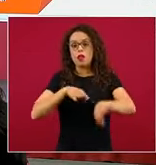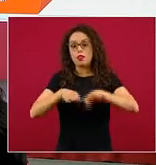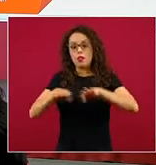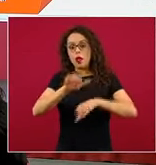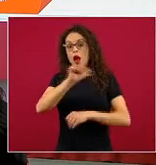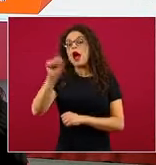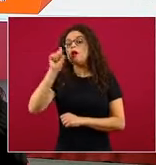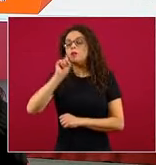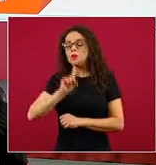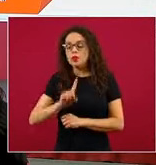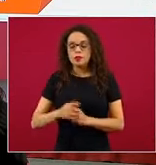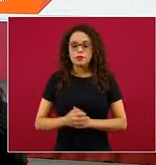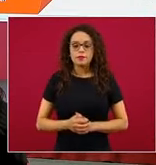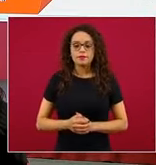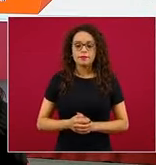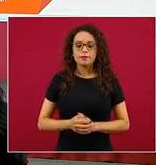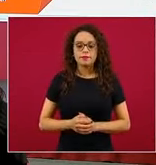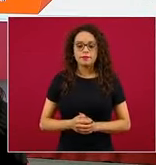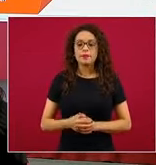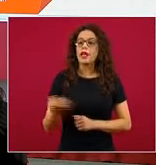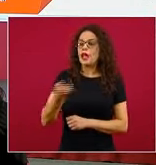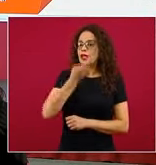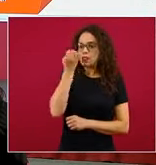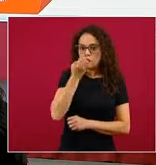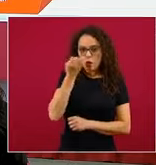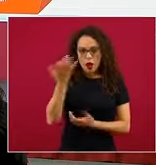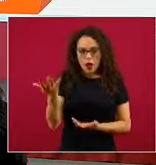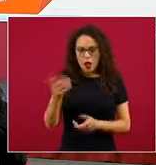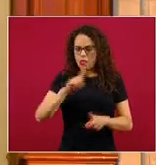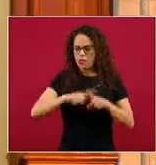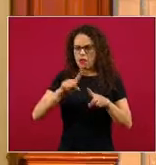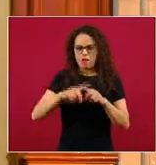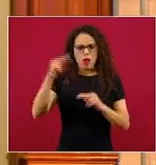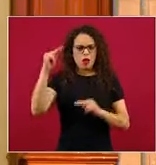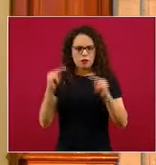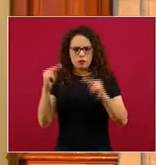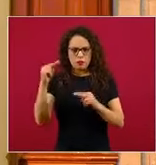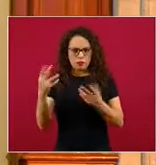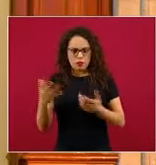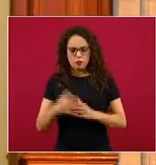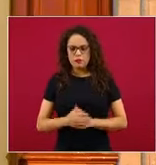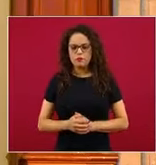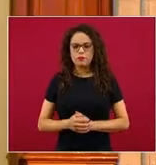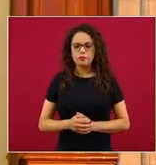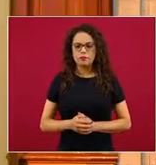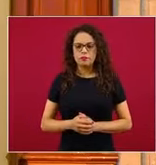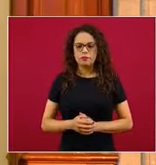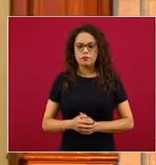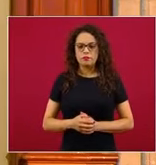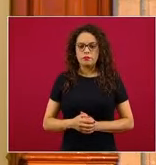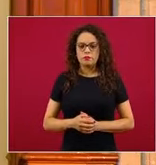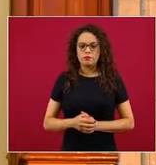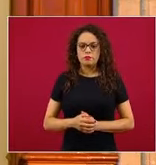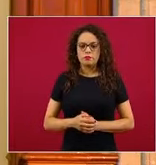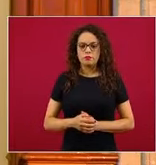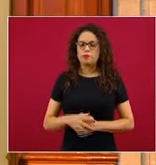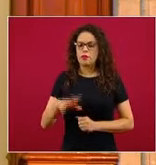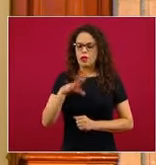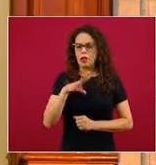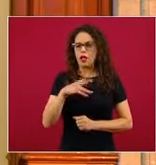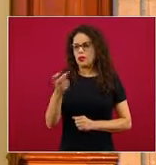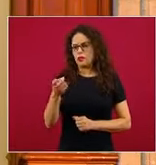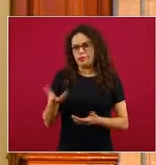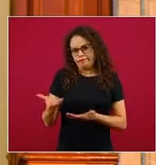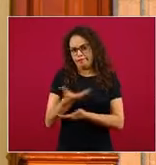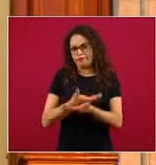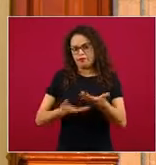nuestras compañeras en la escuela, en los diferentes niveles que en su momento podamos interrelacionarnos con ella, o inclusive